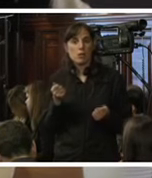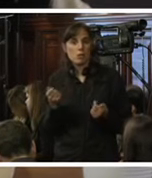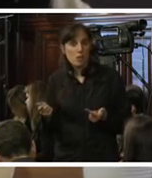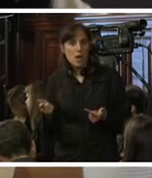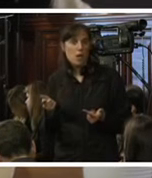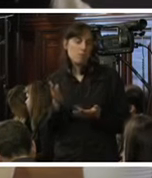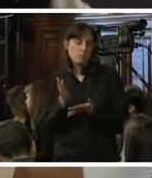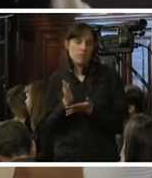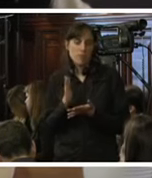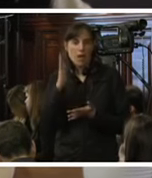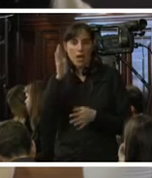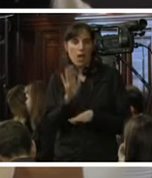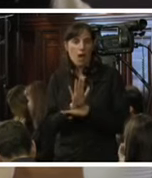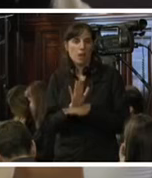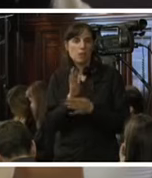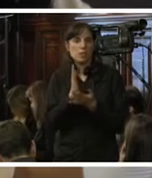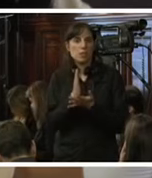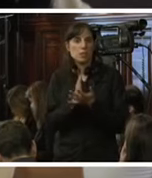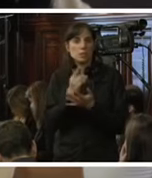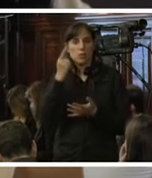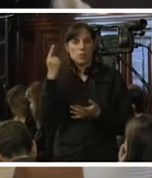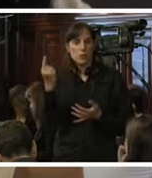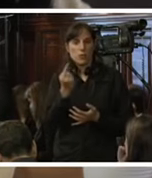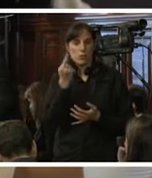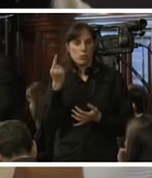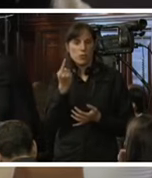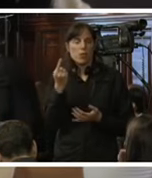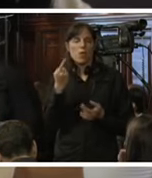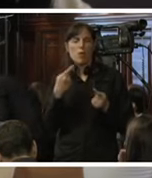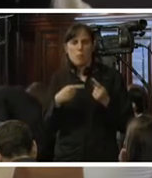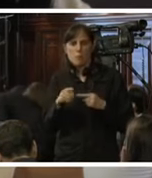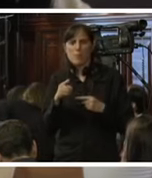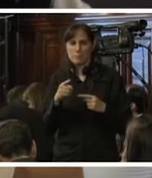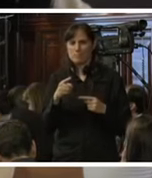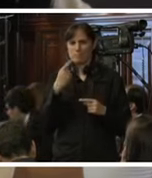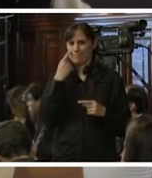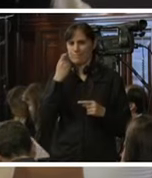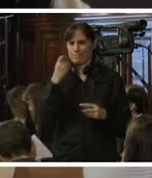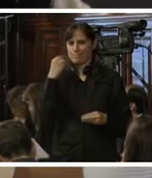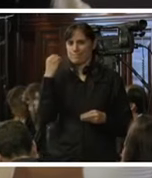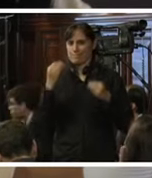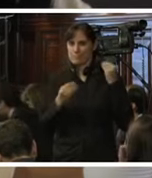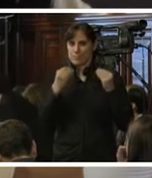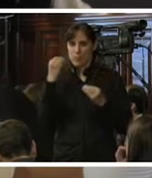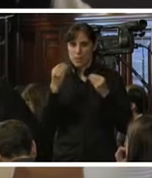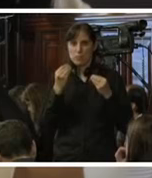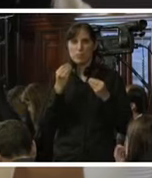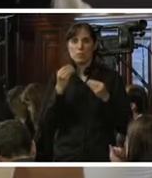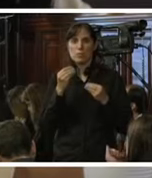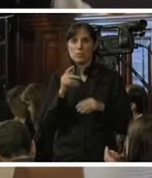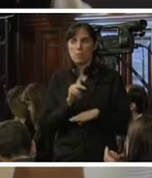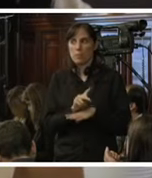derecho internacional, de algún modo también tácitamente está señalando esta preocupación que tenemos al